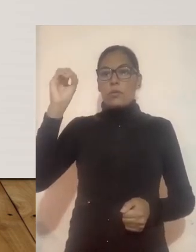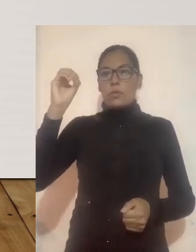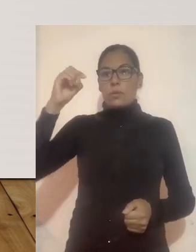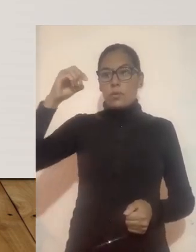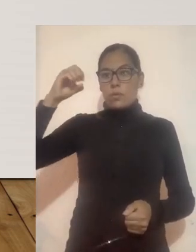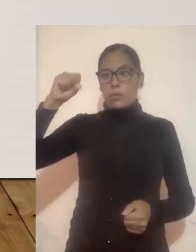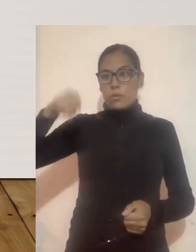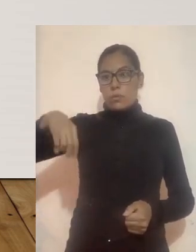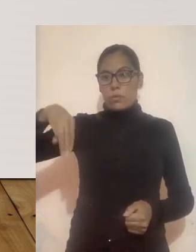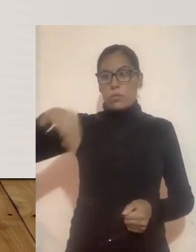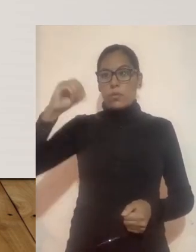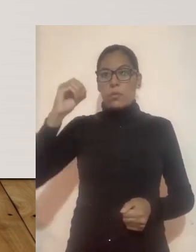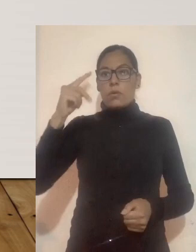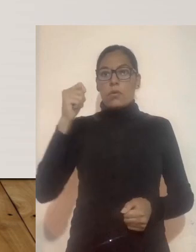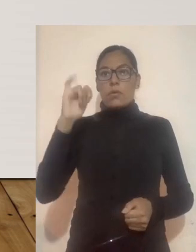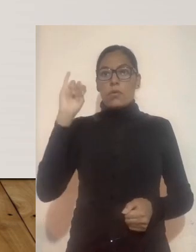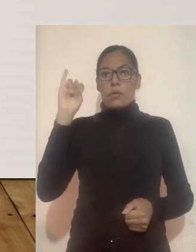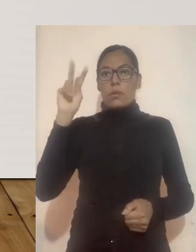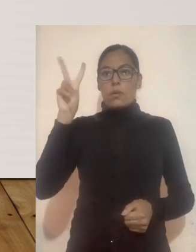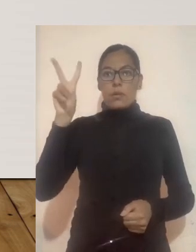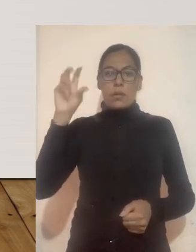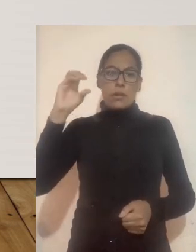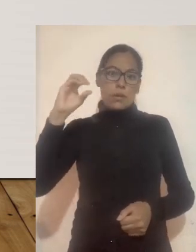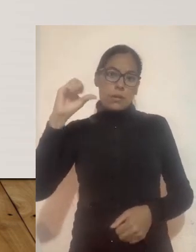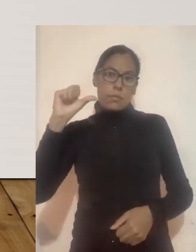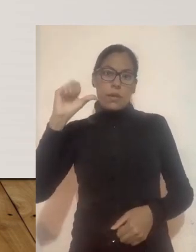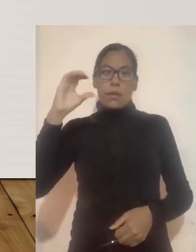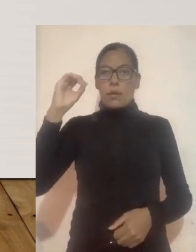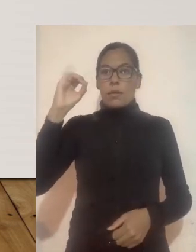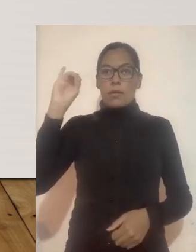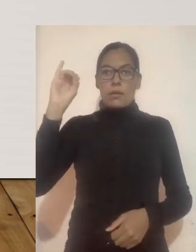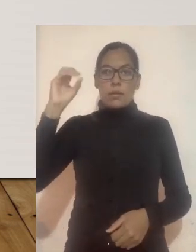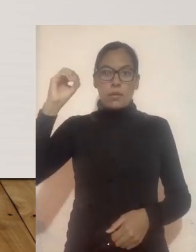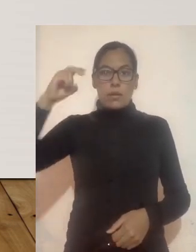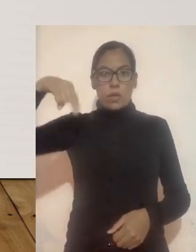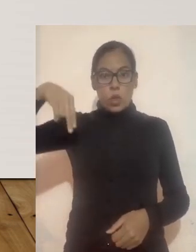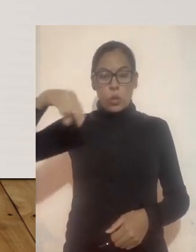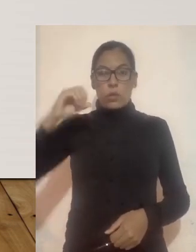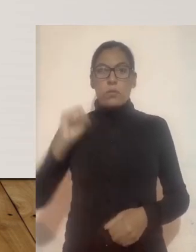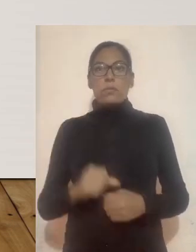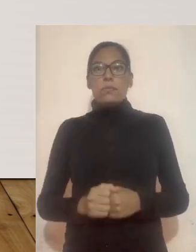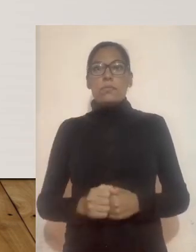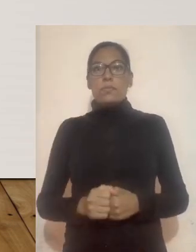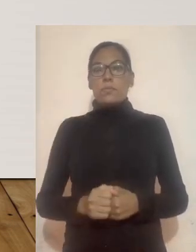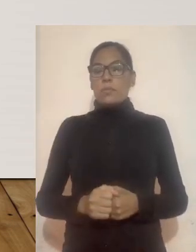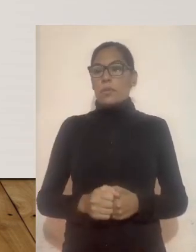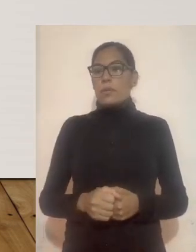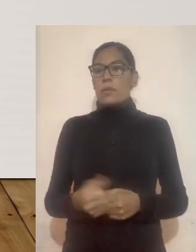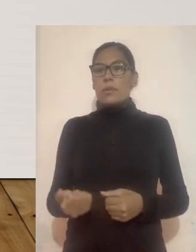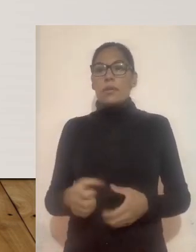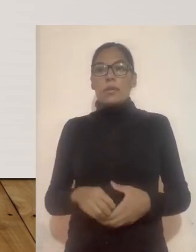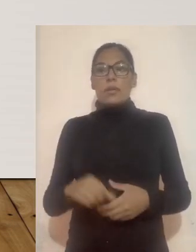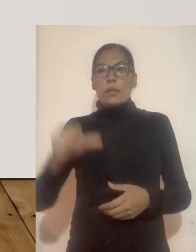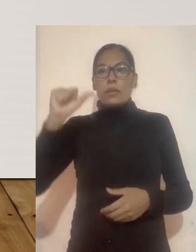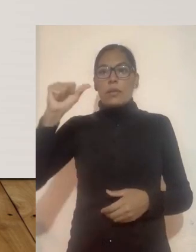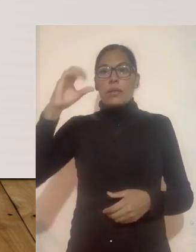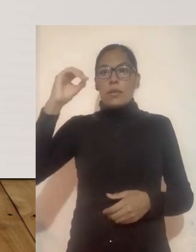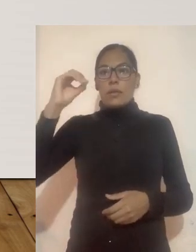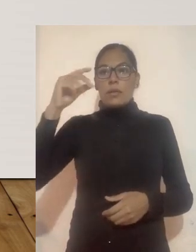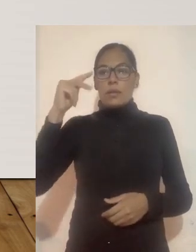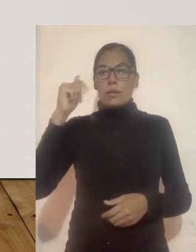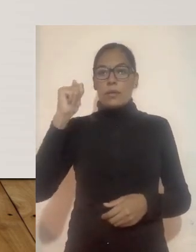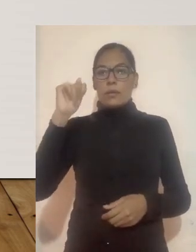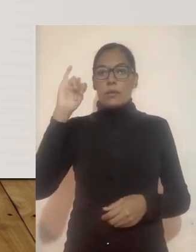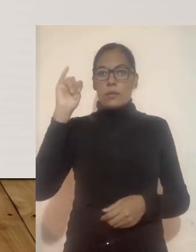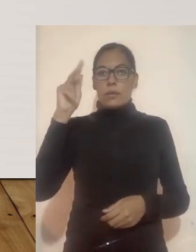responsabilidad, que significa hacernos responsables de nuestras emociones, el análisis de las